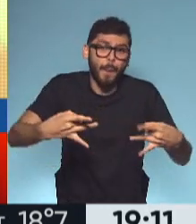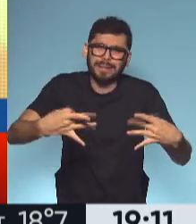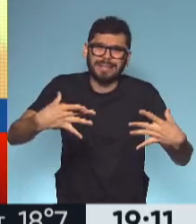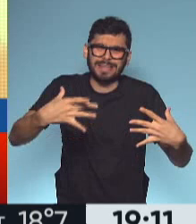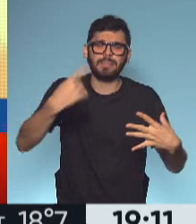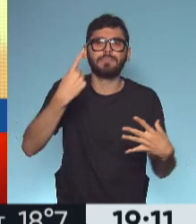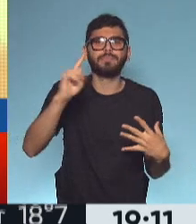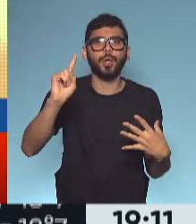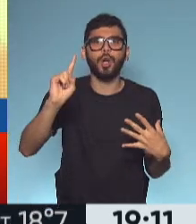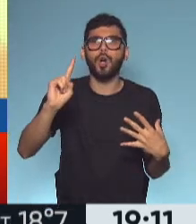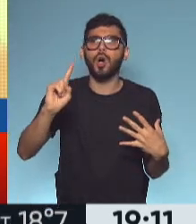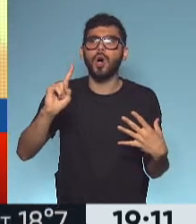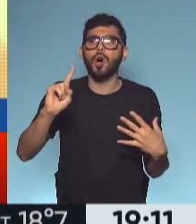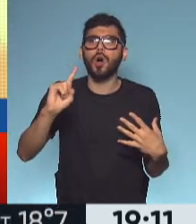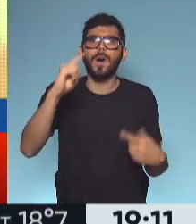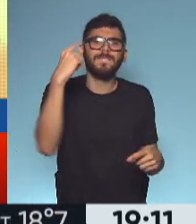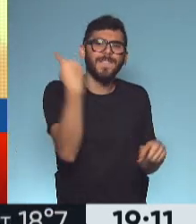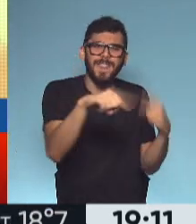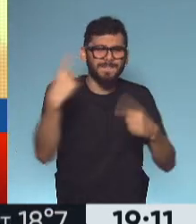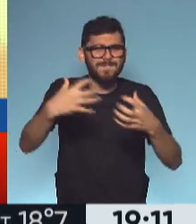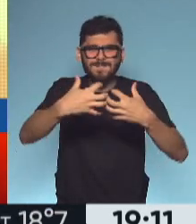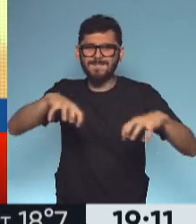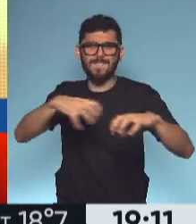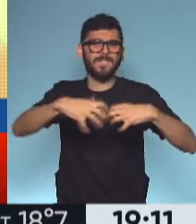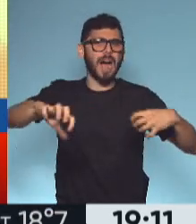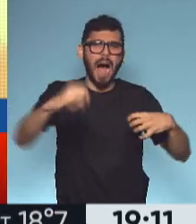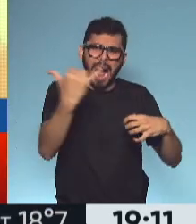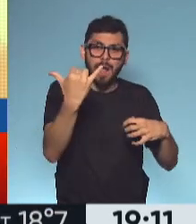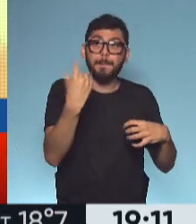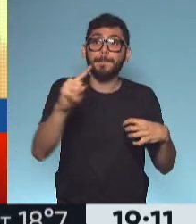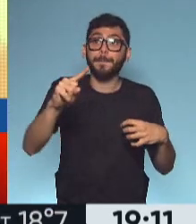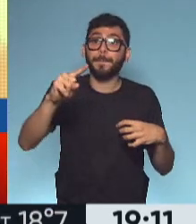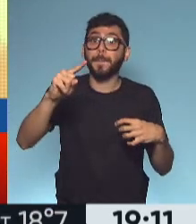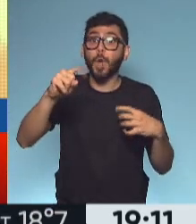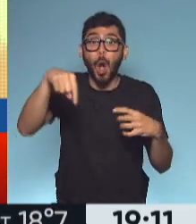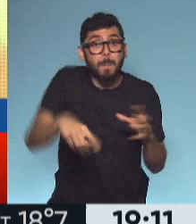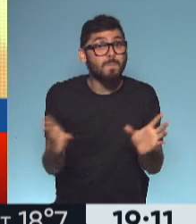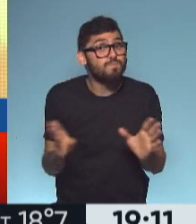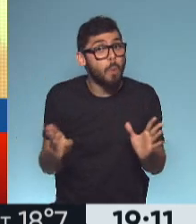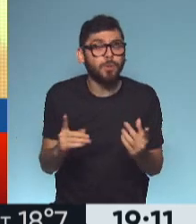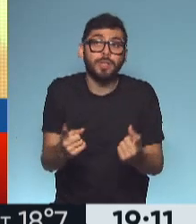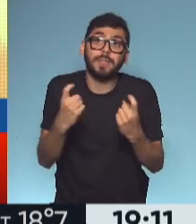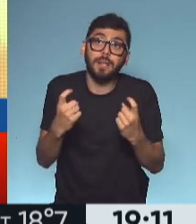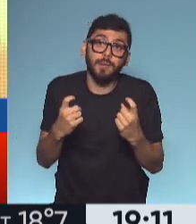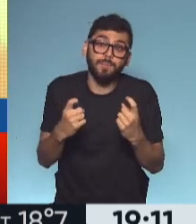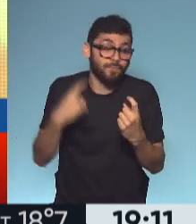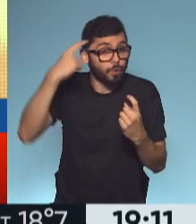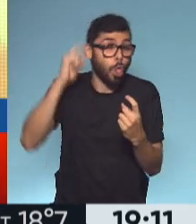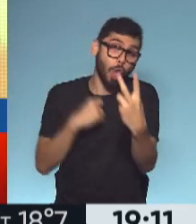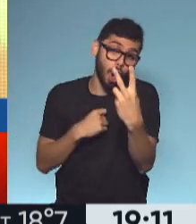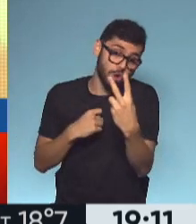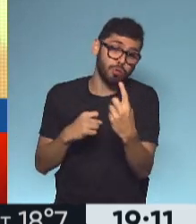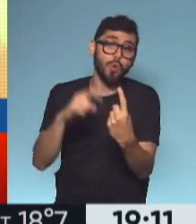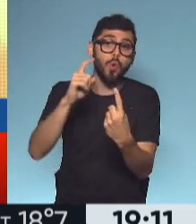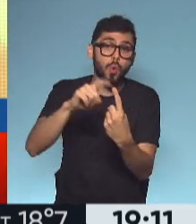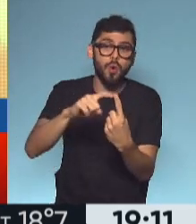van a existir divisiones. Ahora, en este momento son necesarias dos cuestiones, se me ocurre. Una, que se aclaren las medidas, que se cuenten las